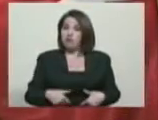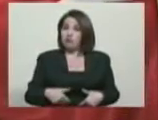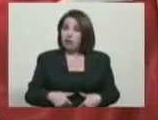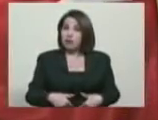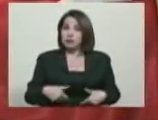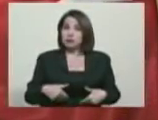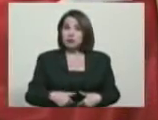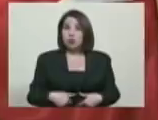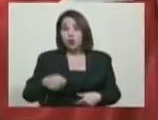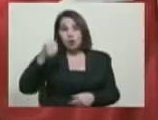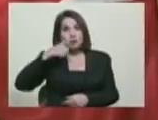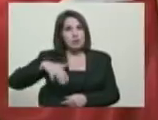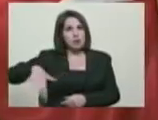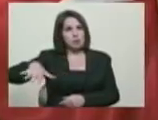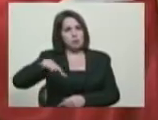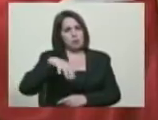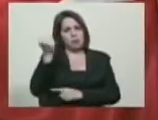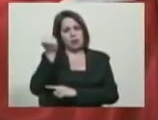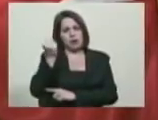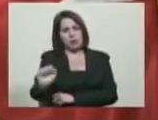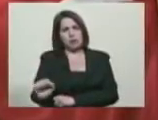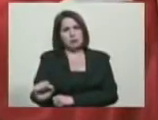de nuestro pueblo rebelde.